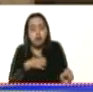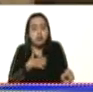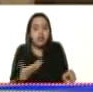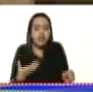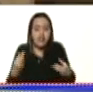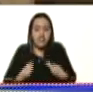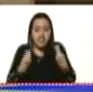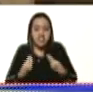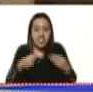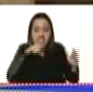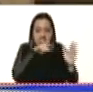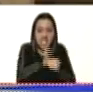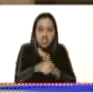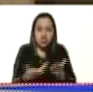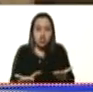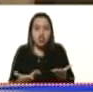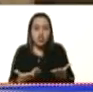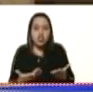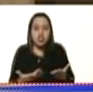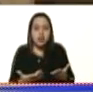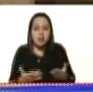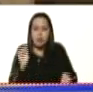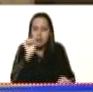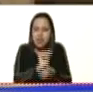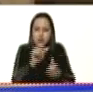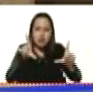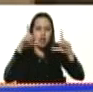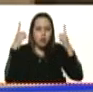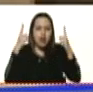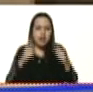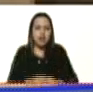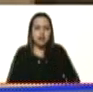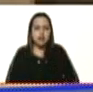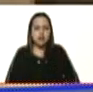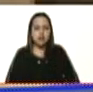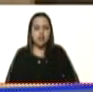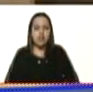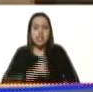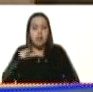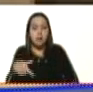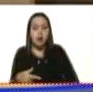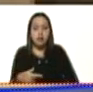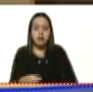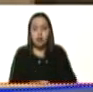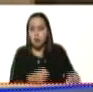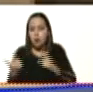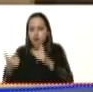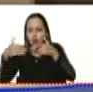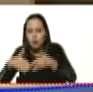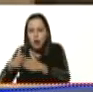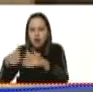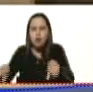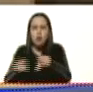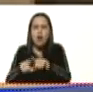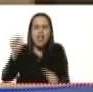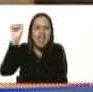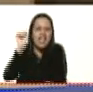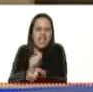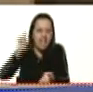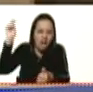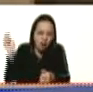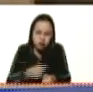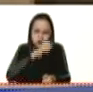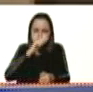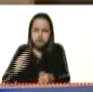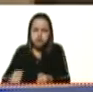las mazmorras del castillo de La Guaira. Y luego lo montan en un barco casi como esclavo y se lo llevan a